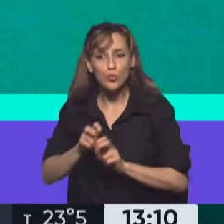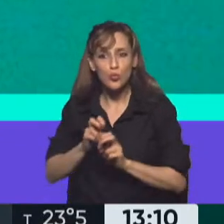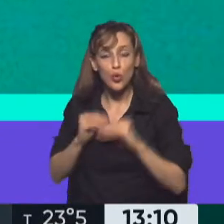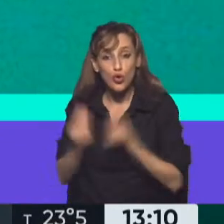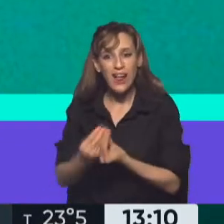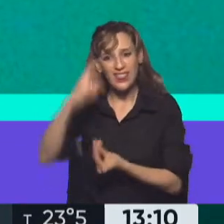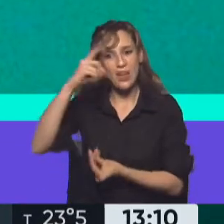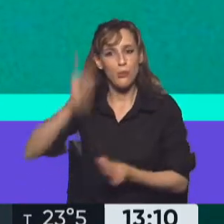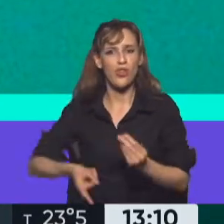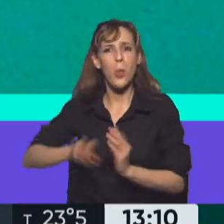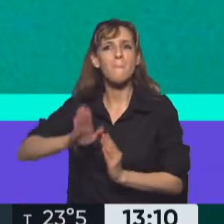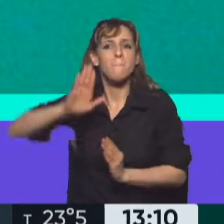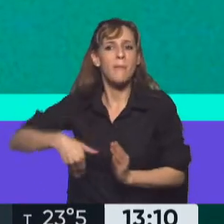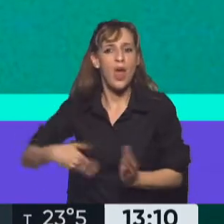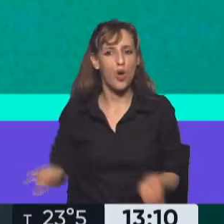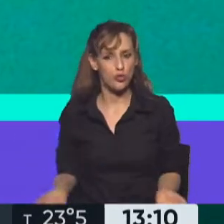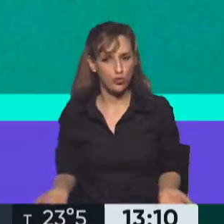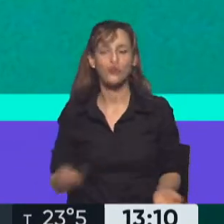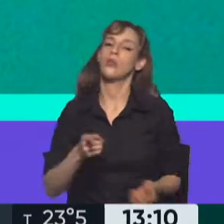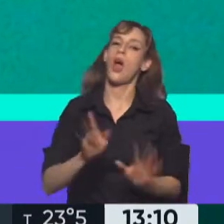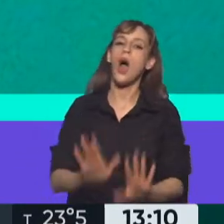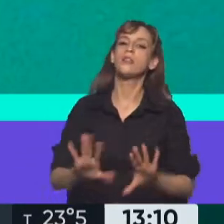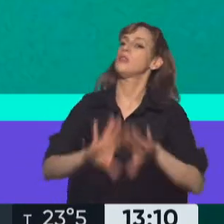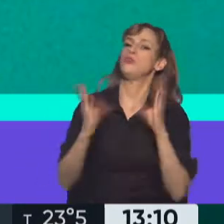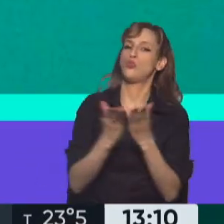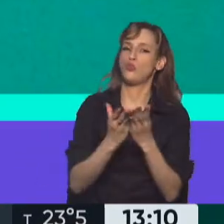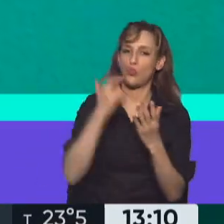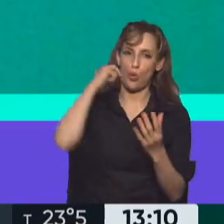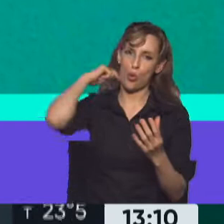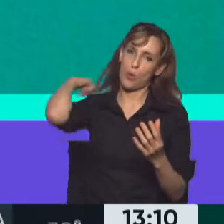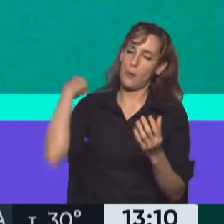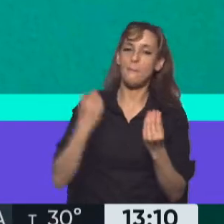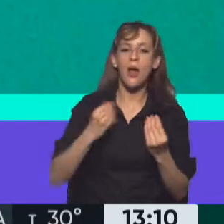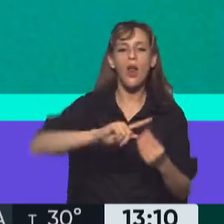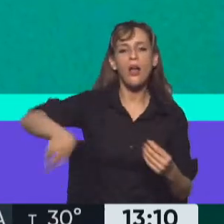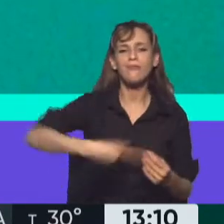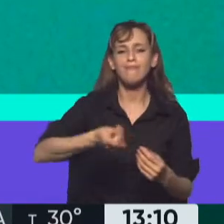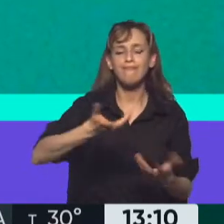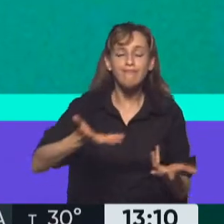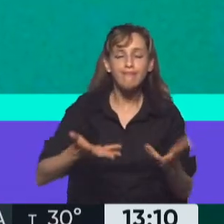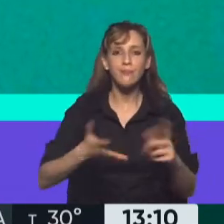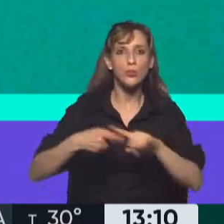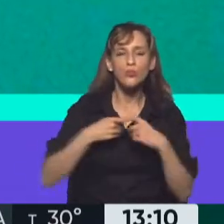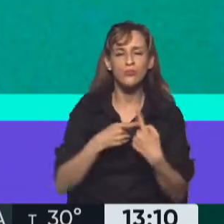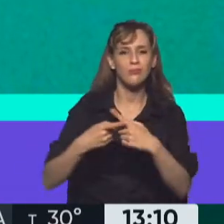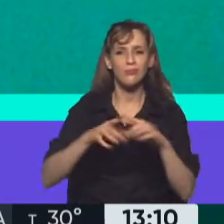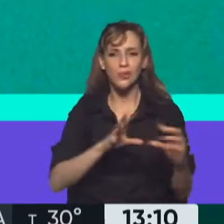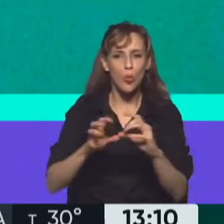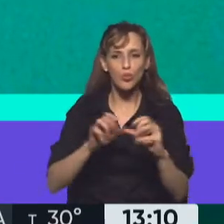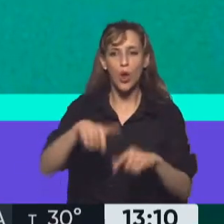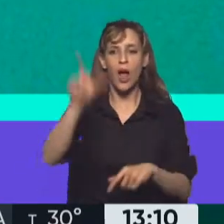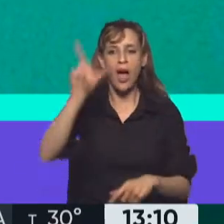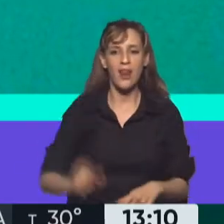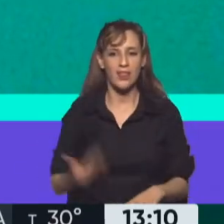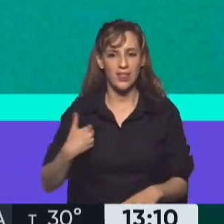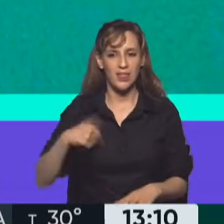produce en materia de ingresos. Bueno, así funciona el mundo hoy. Lo digo también para poner en contexto muchas de las discusiones que damos acá en Argentina en relación a